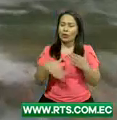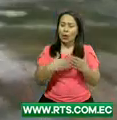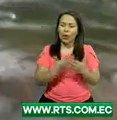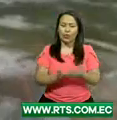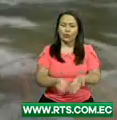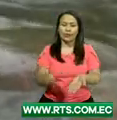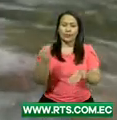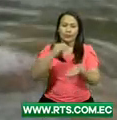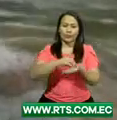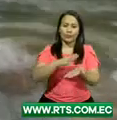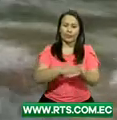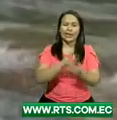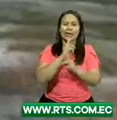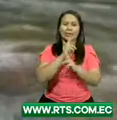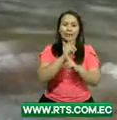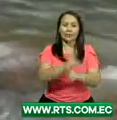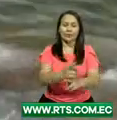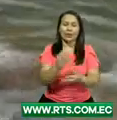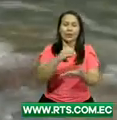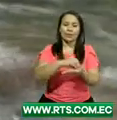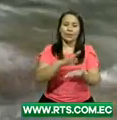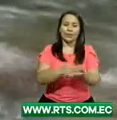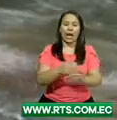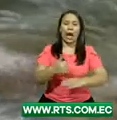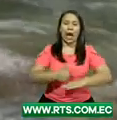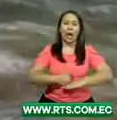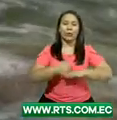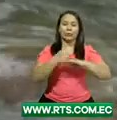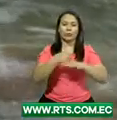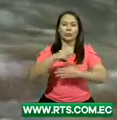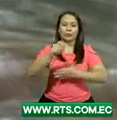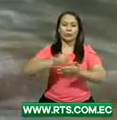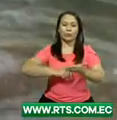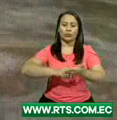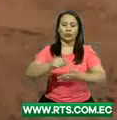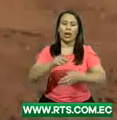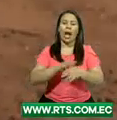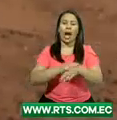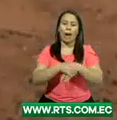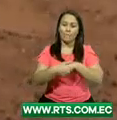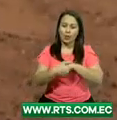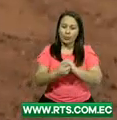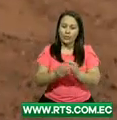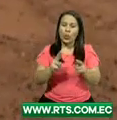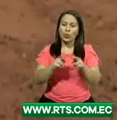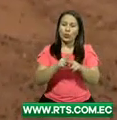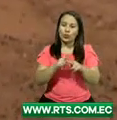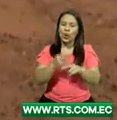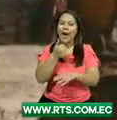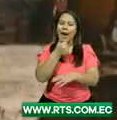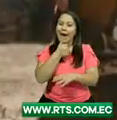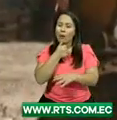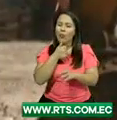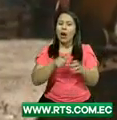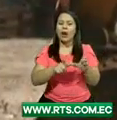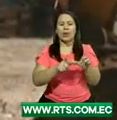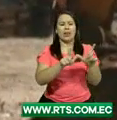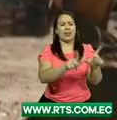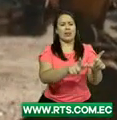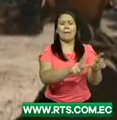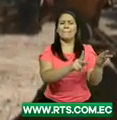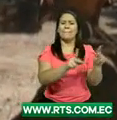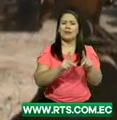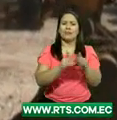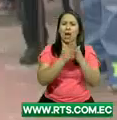también la resolución deja sin efecto la autorización del uso y aprovechamiento del agua la licencia ambiental dispone que se